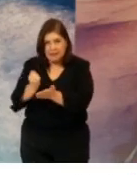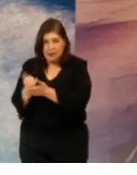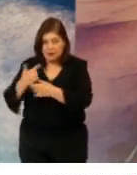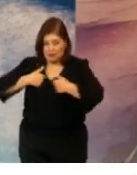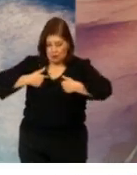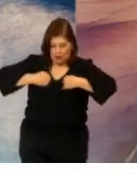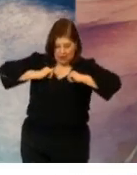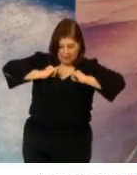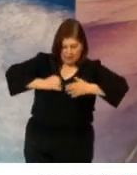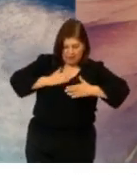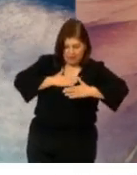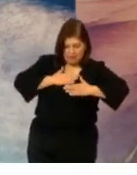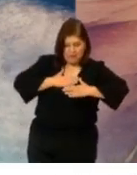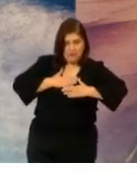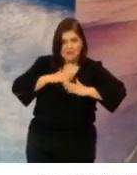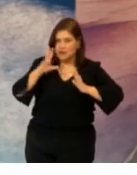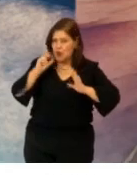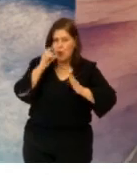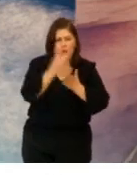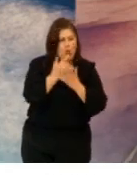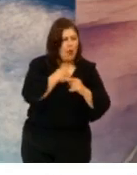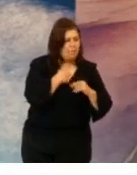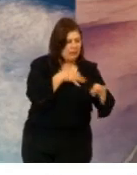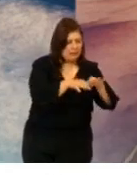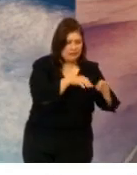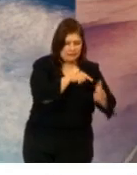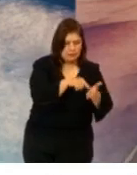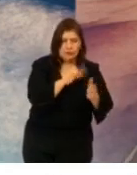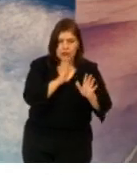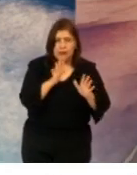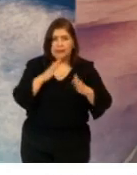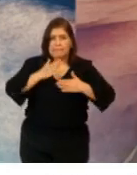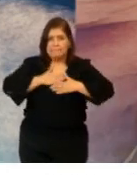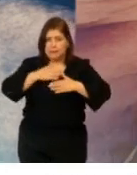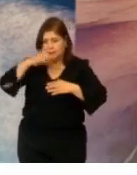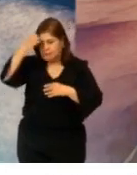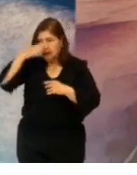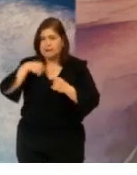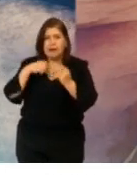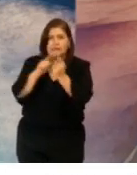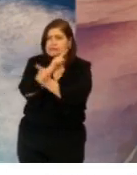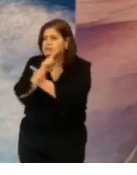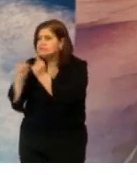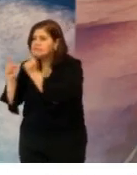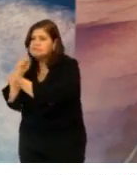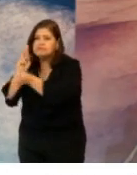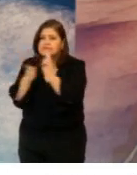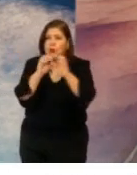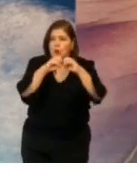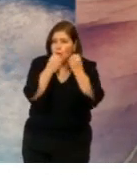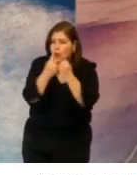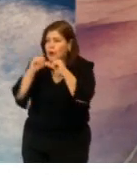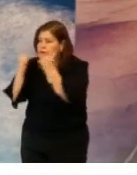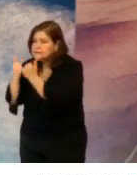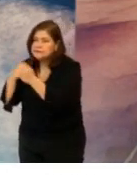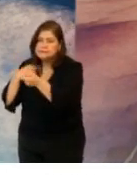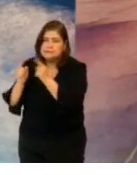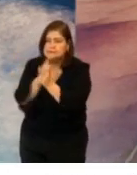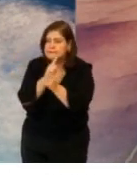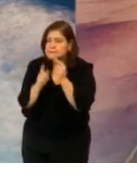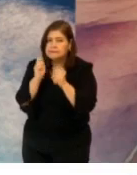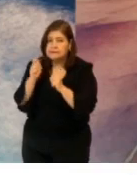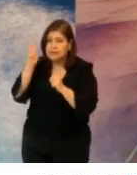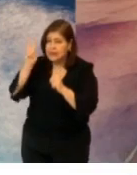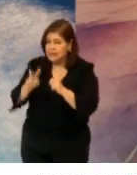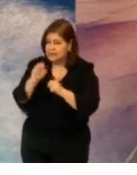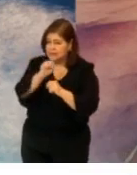y no hablo por mi lugar de trabajo, y de la experiencia que tengo pues platicando con muchas organizaciones, caigo en cuenta que la